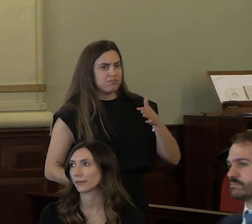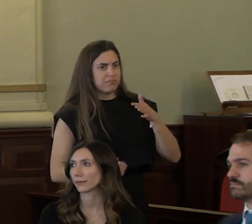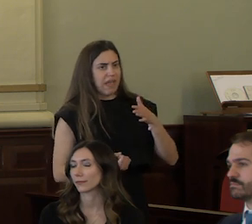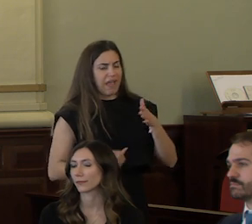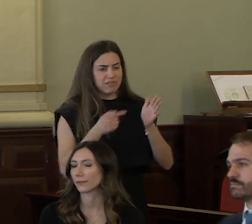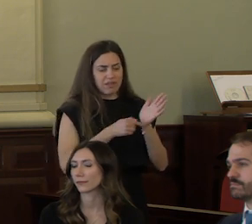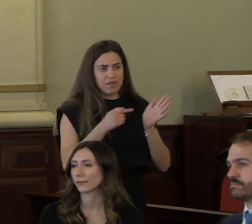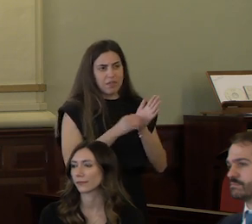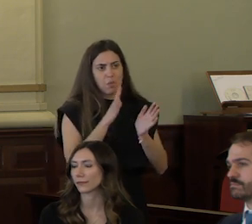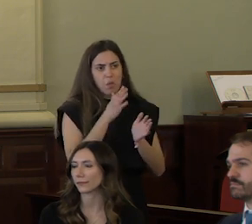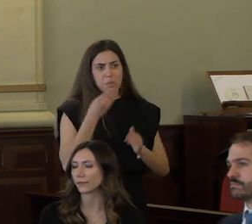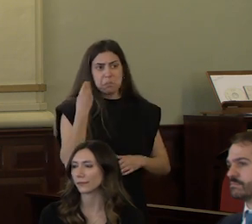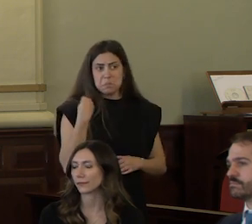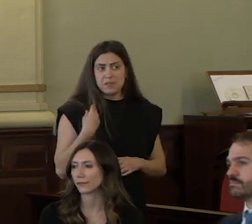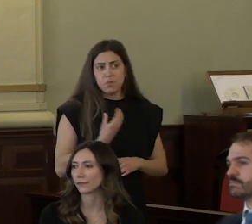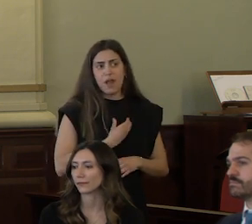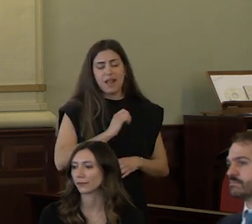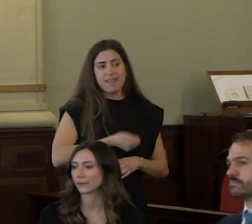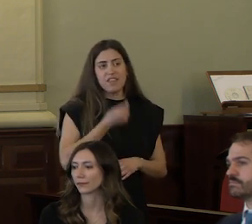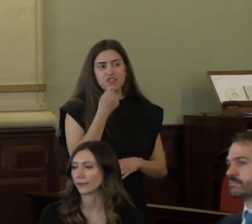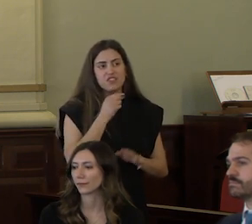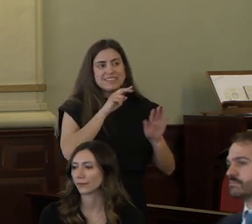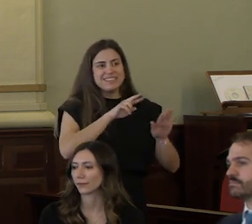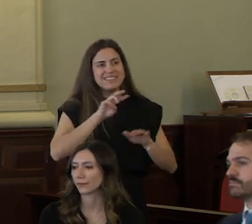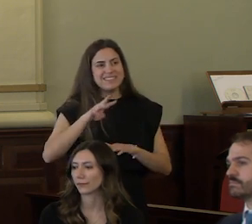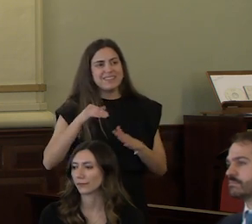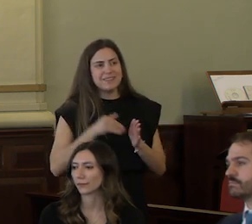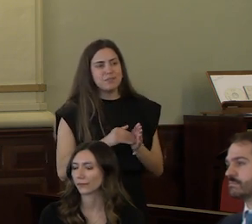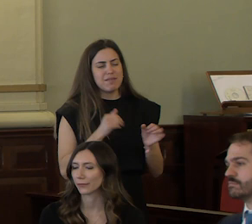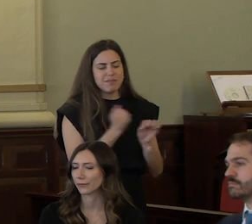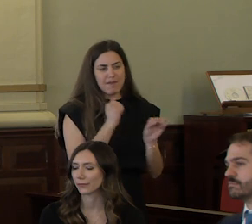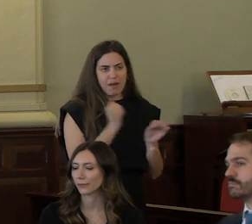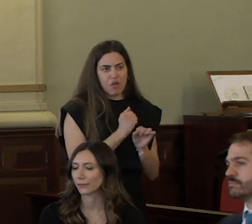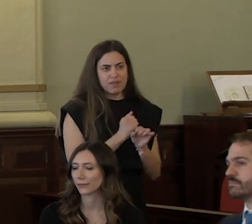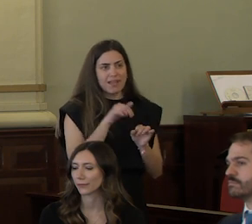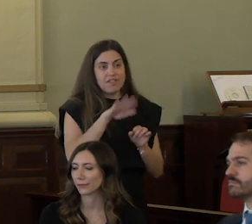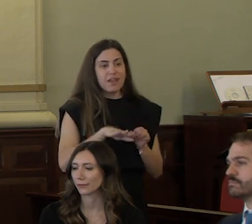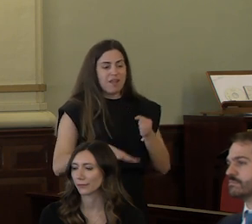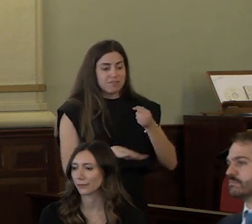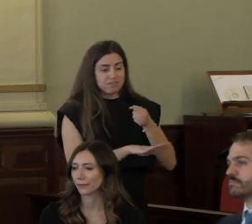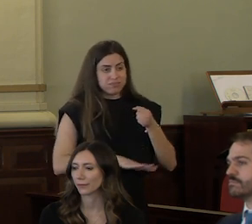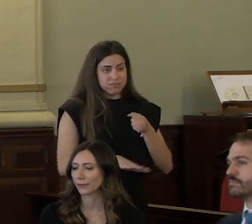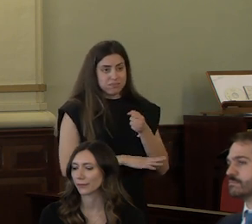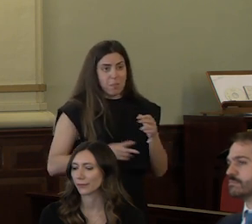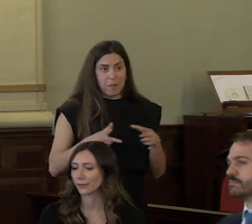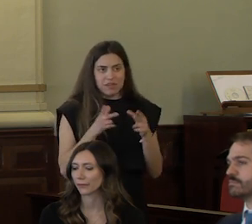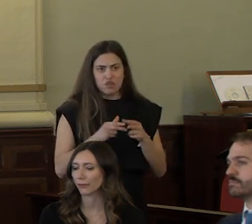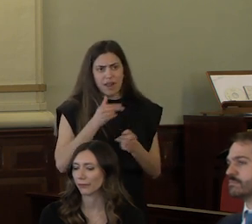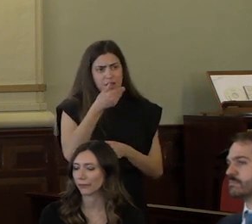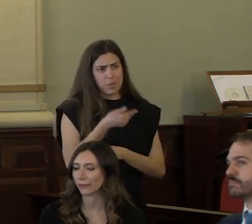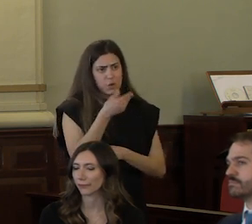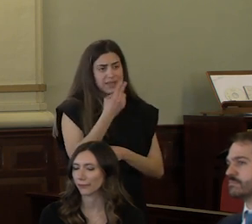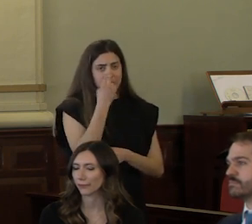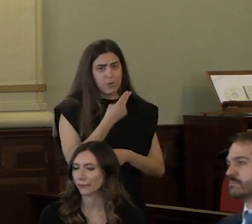propio alcalde. 73.000 trabajadores y una base social importante y unos compromisos